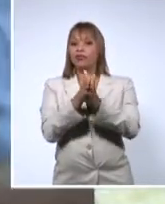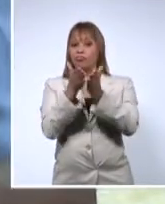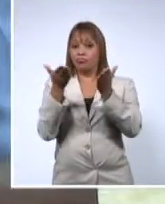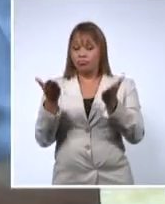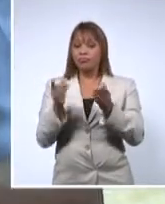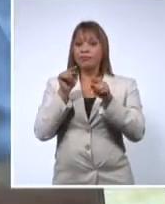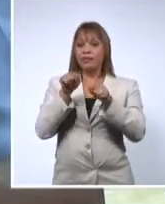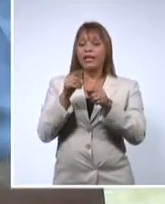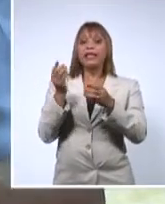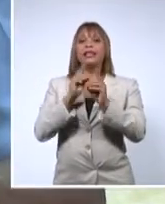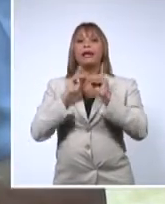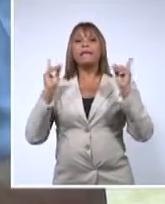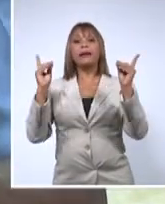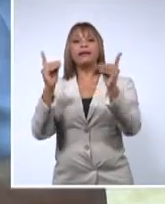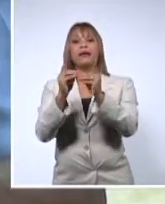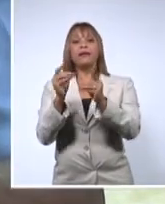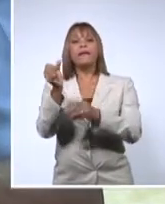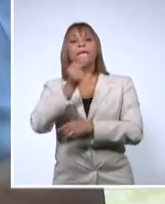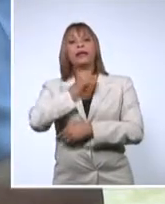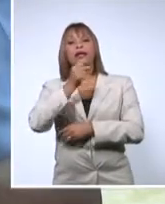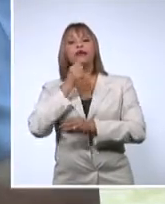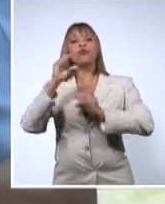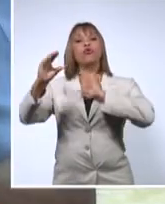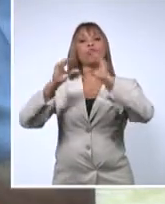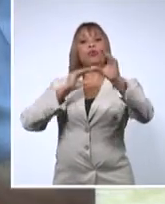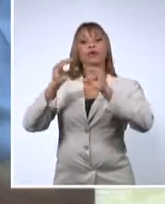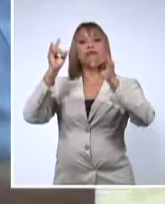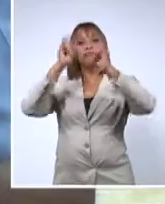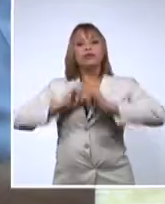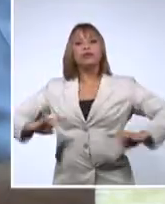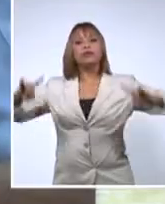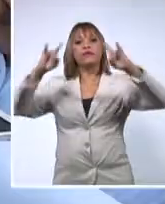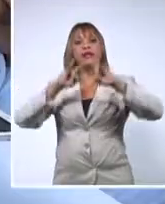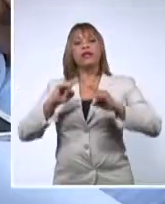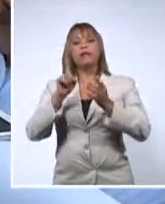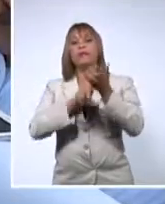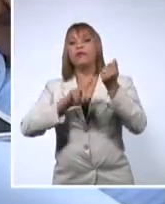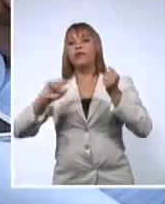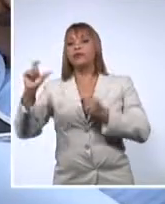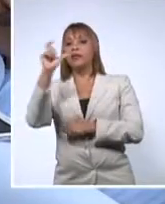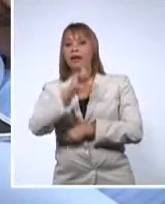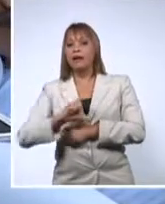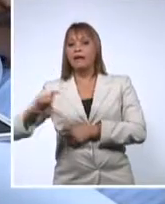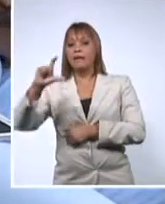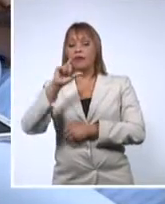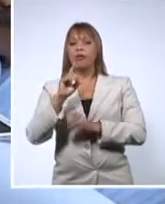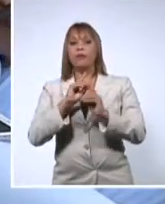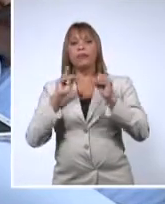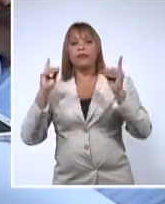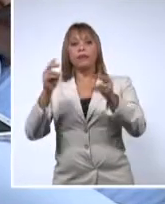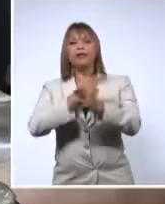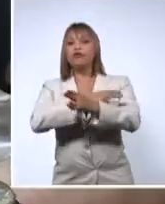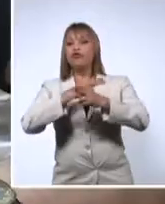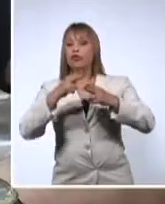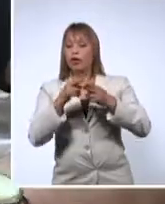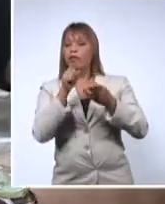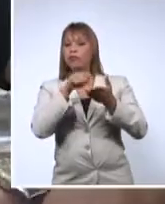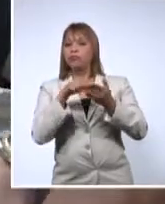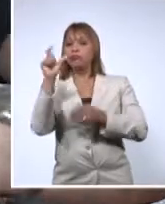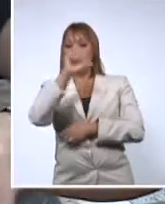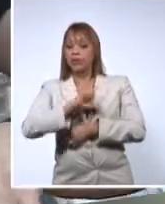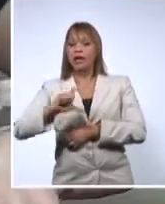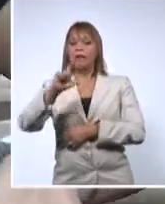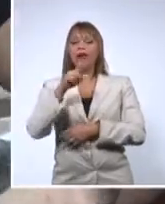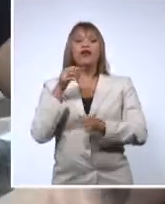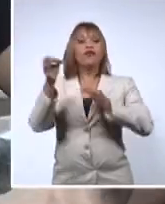el Departamento de Periodismo y Comunicación de la Universidad de Camagüey y la Oficina del Historiador de esa ciudad. El